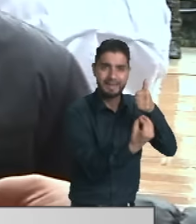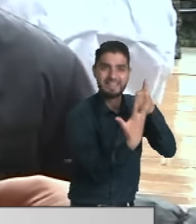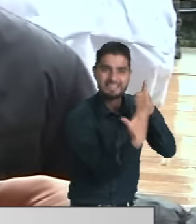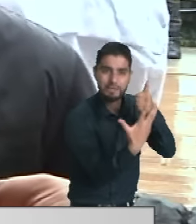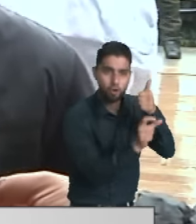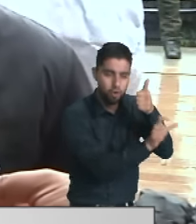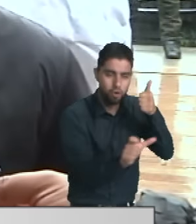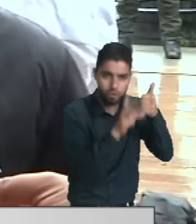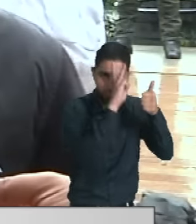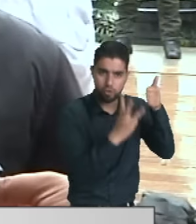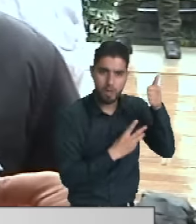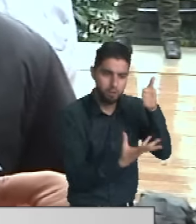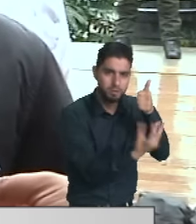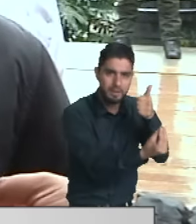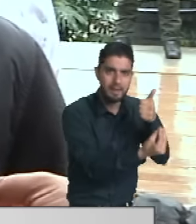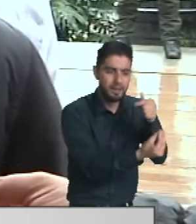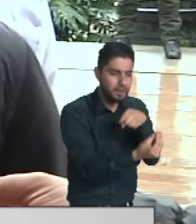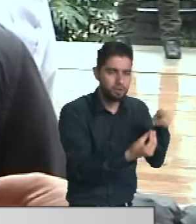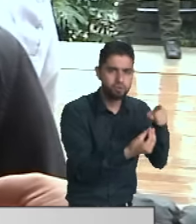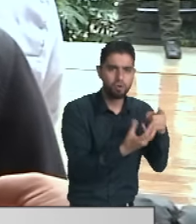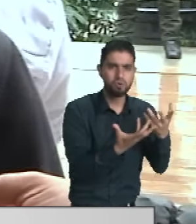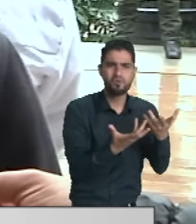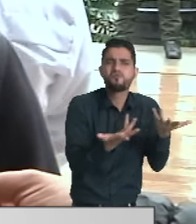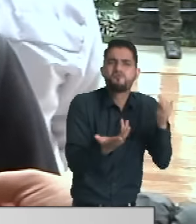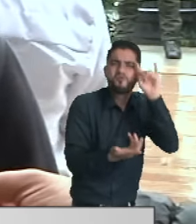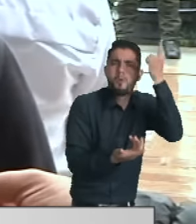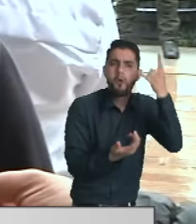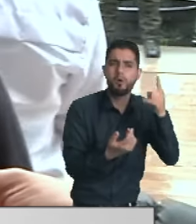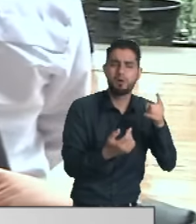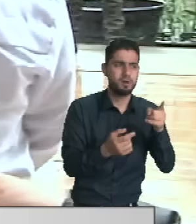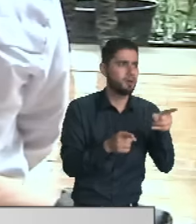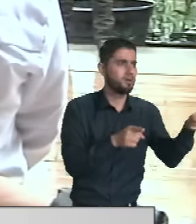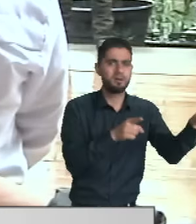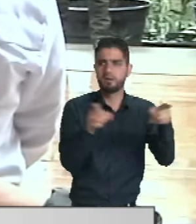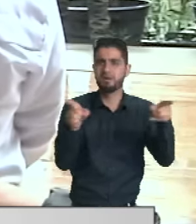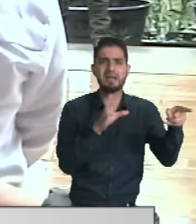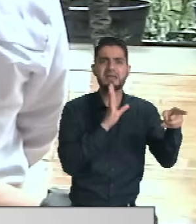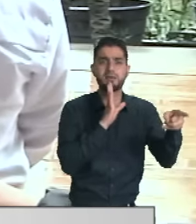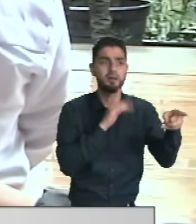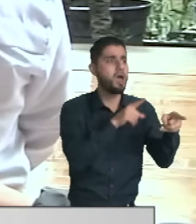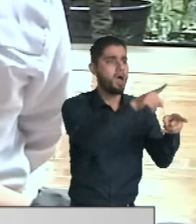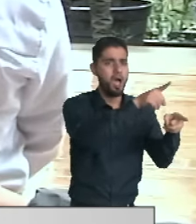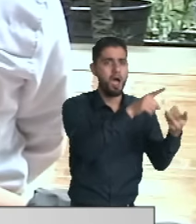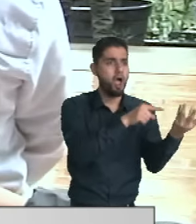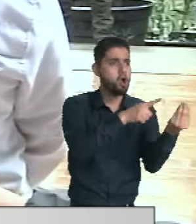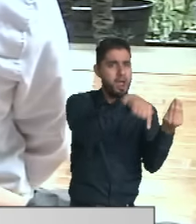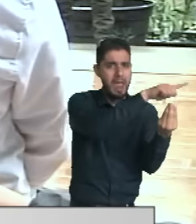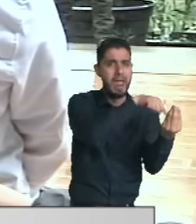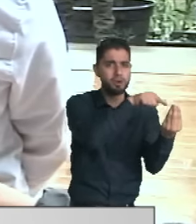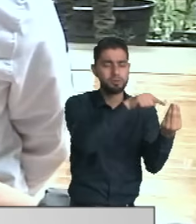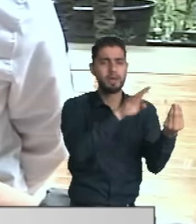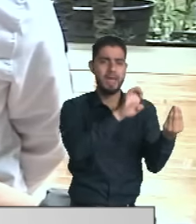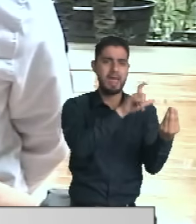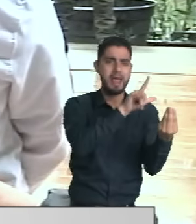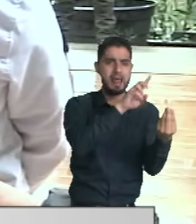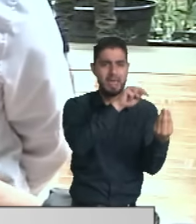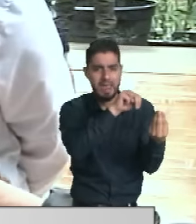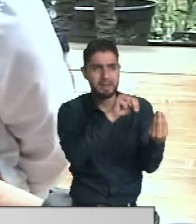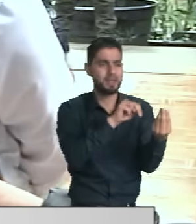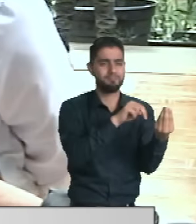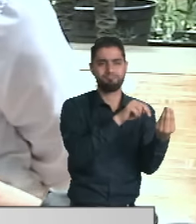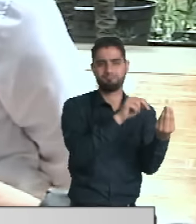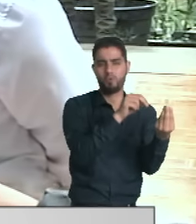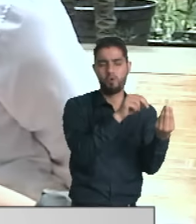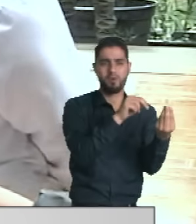la distancia determinar a quién puede atacar o a quién no, porque de un lado están los que posan de insurgentes, ELN y de disidencias